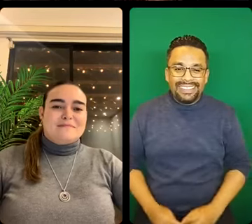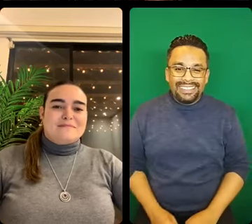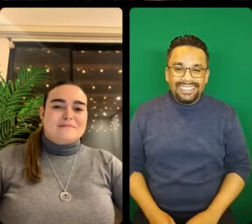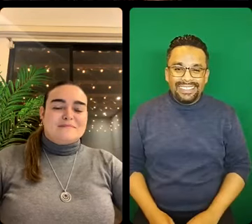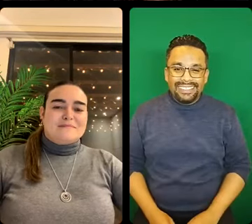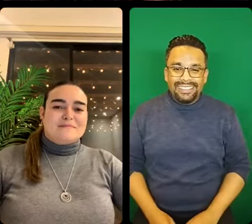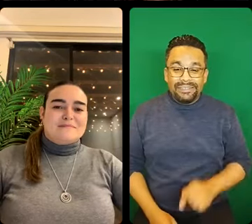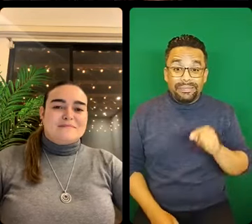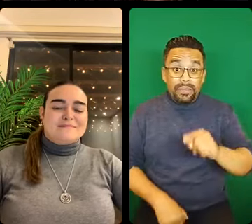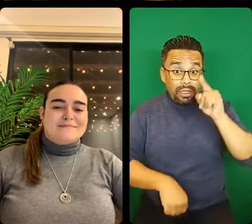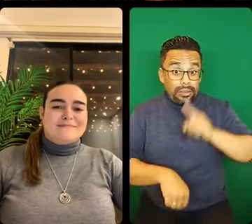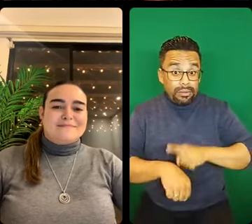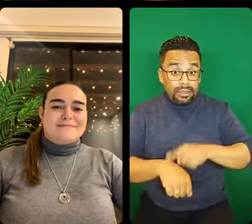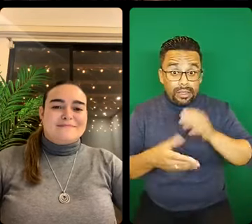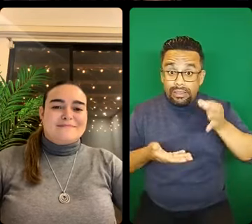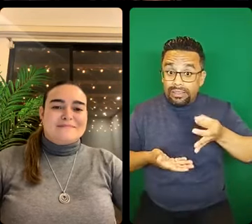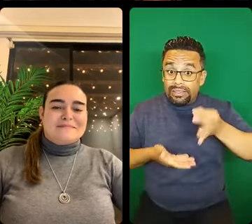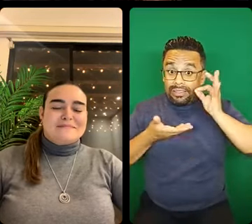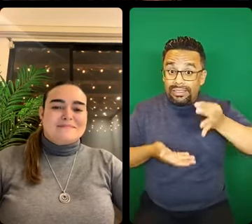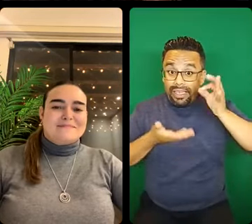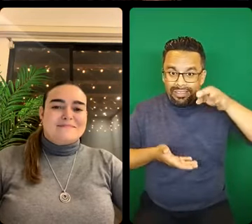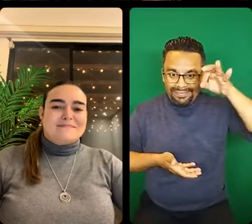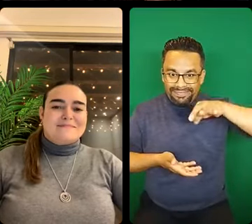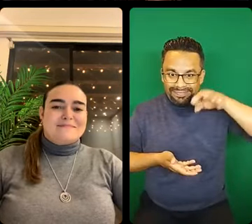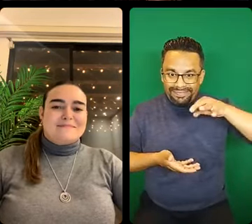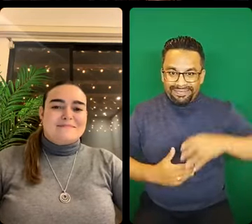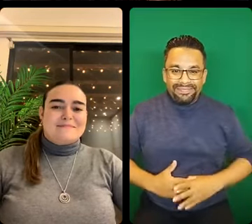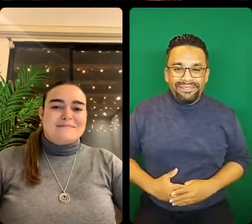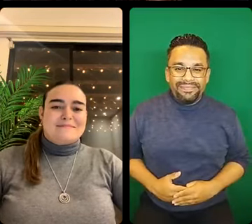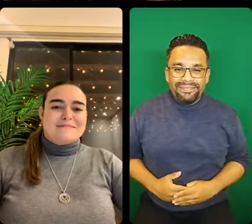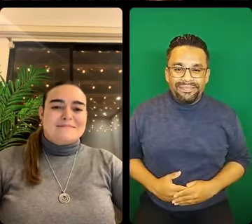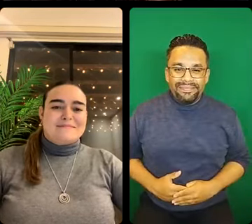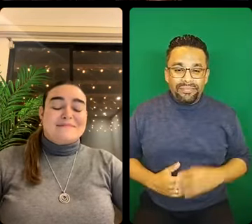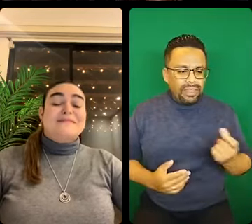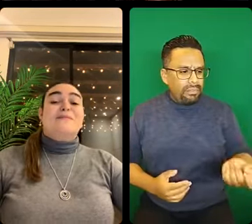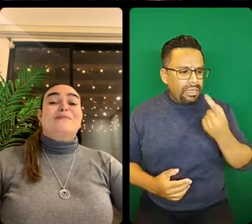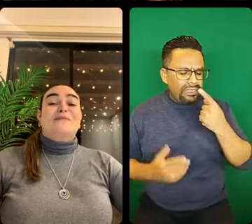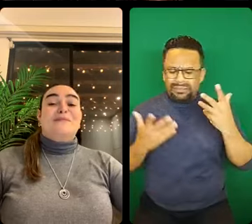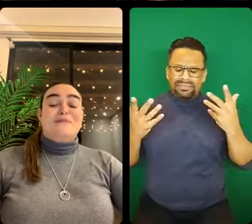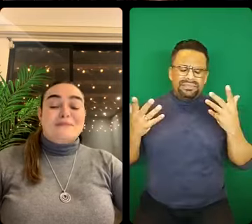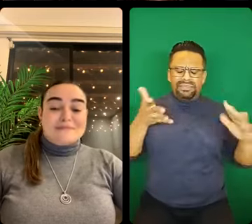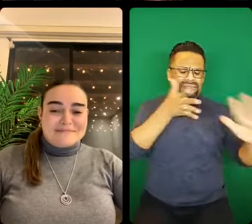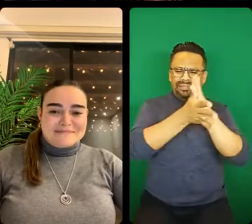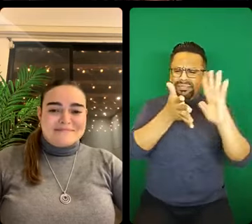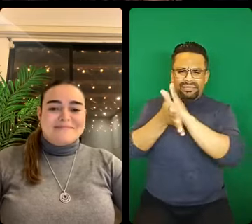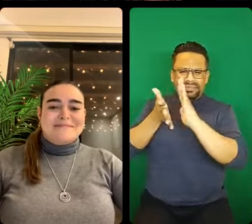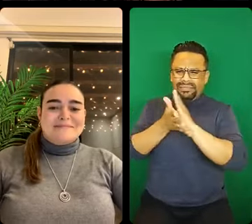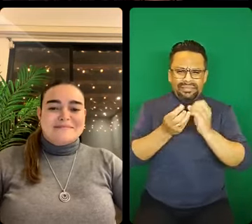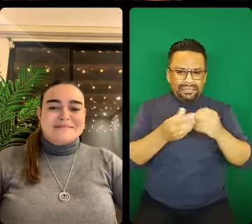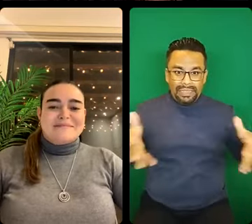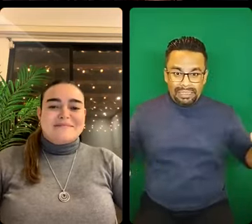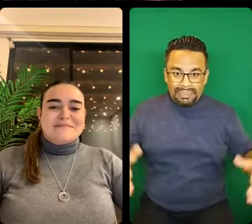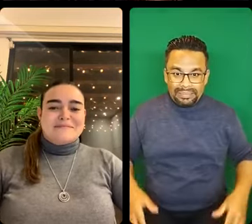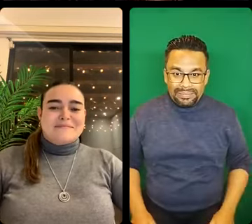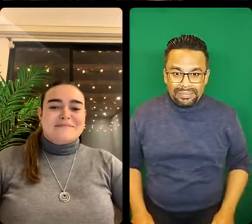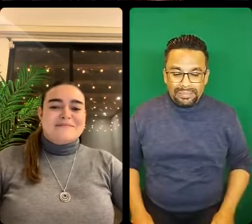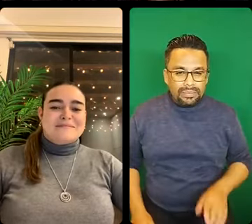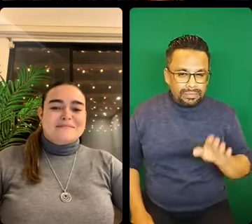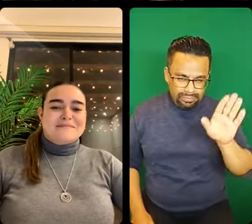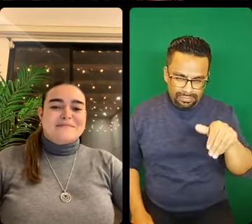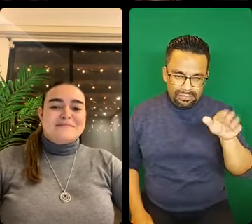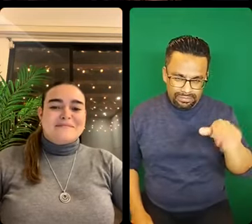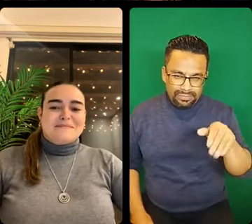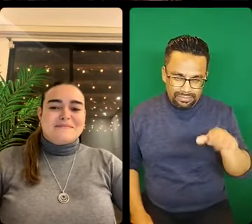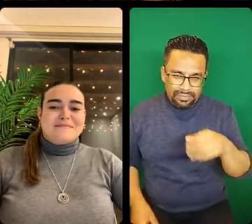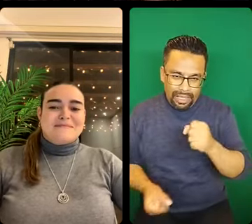del Té, Juan Carlos Vargas. La Pastilla de la Desinformación, Sofía Valencia Martínez. La Pruebita de Amor,